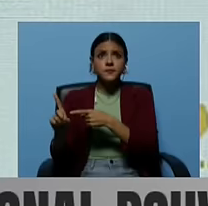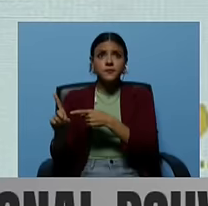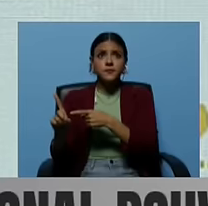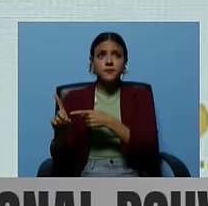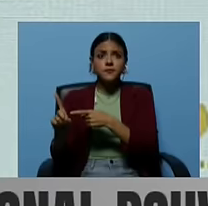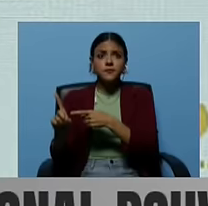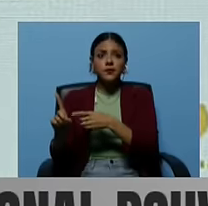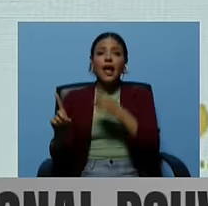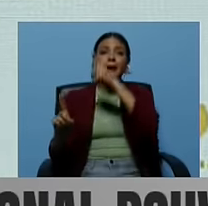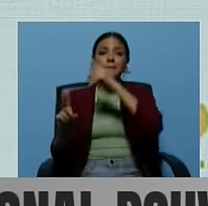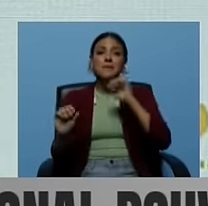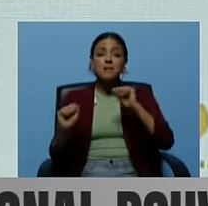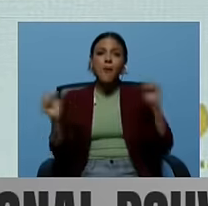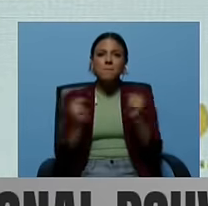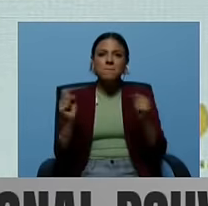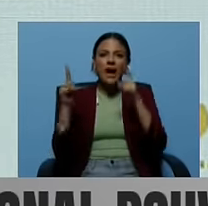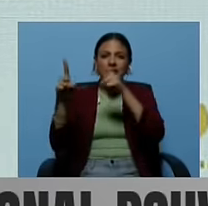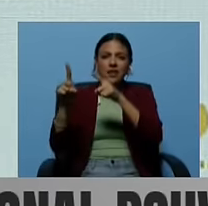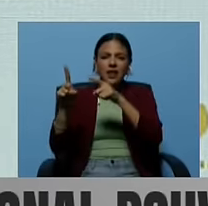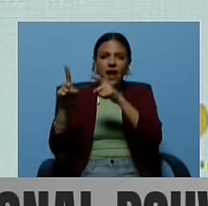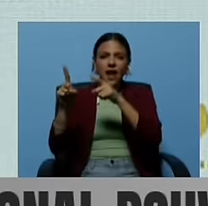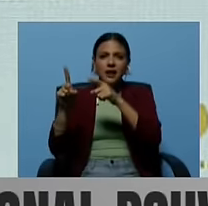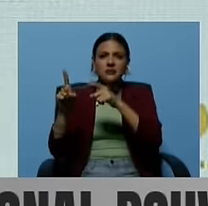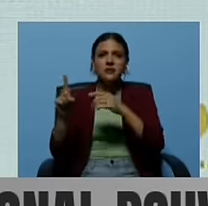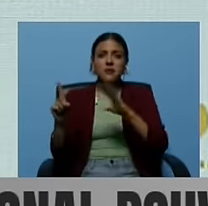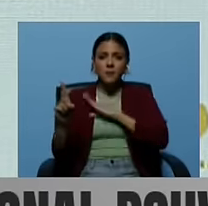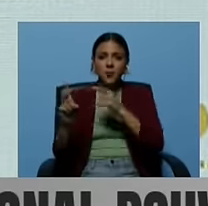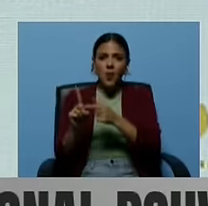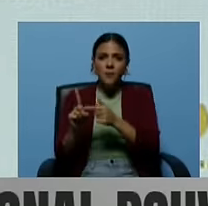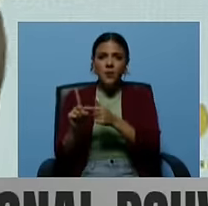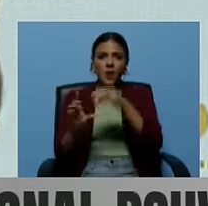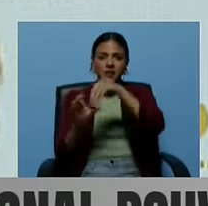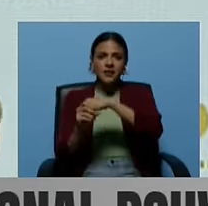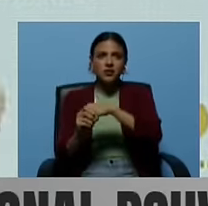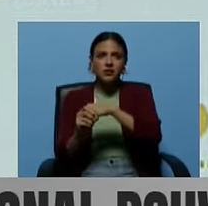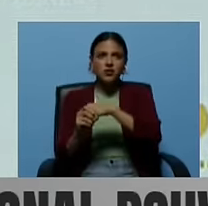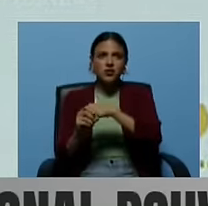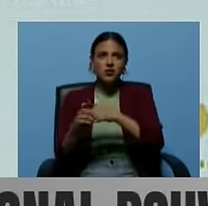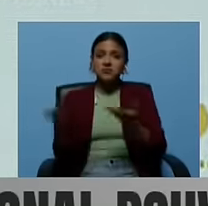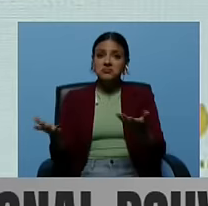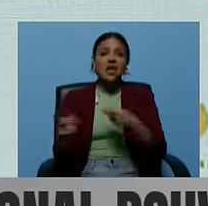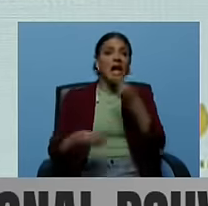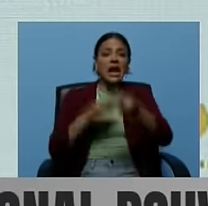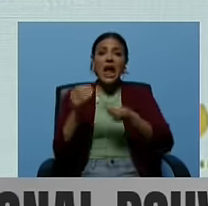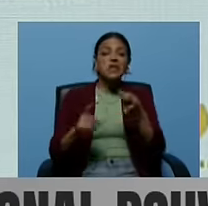ahí en Mérida, ¿cómo se llama? De Mucuchíes. Una locución